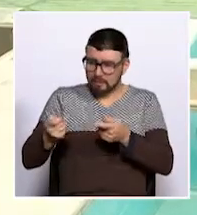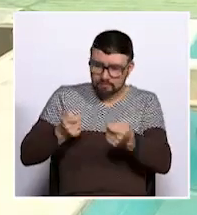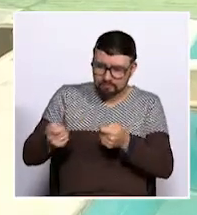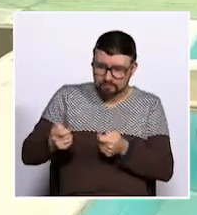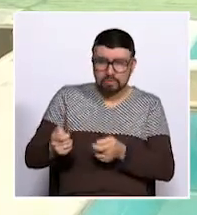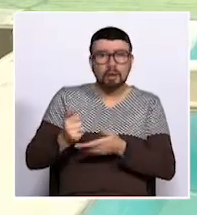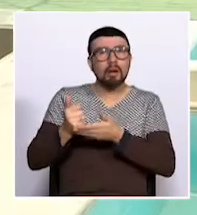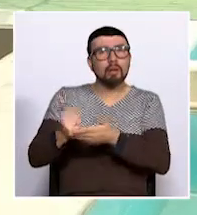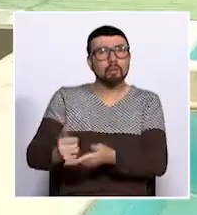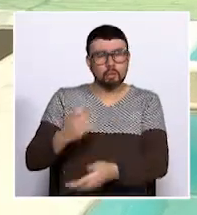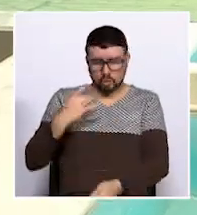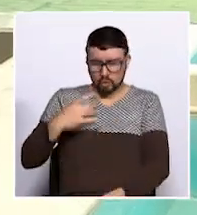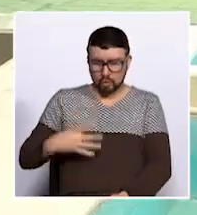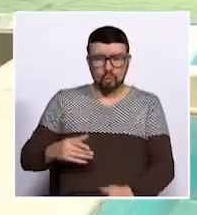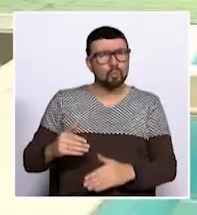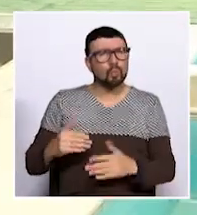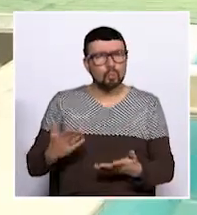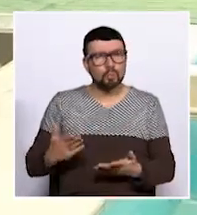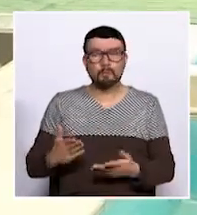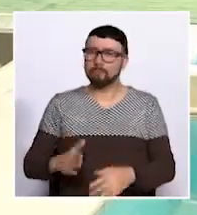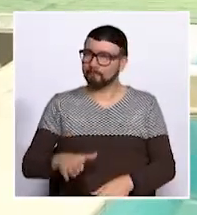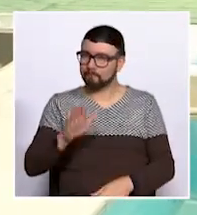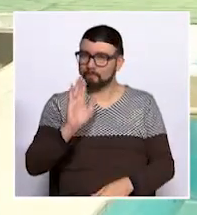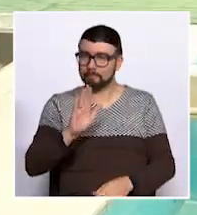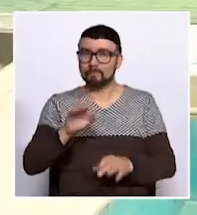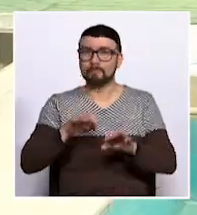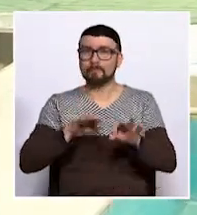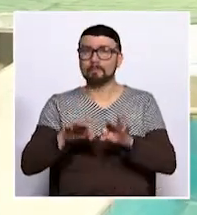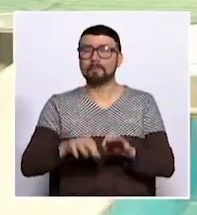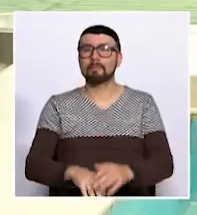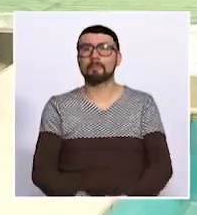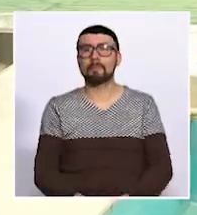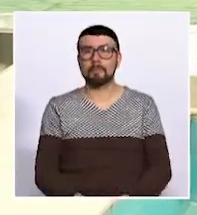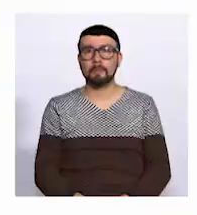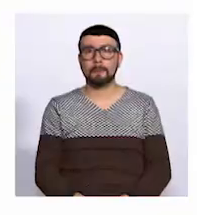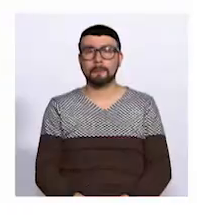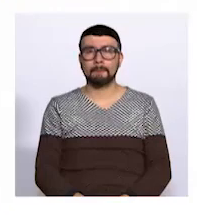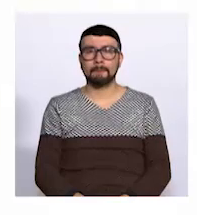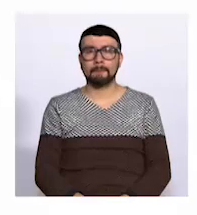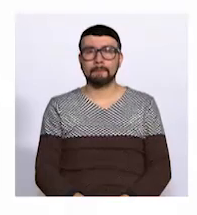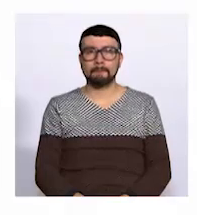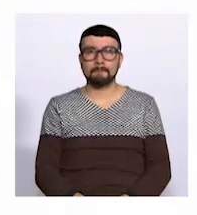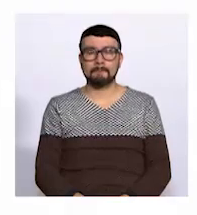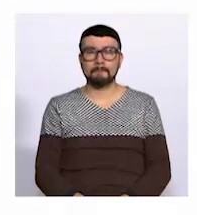dolor. Por favor, no se muevan, que ya estamos con ustedes.